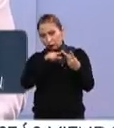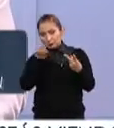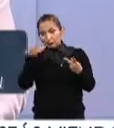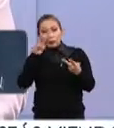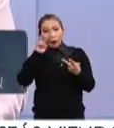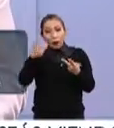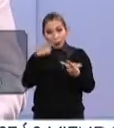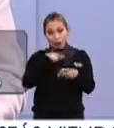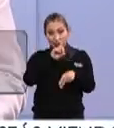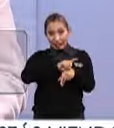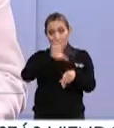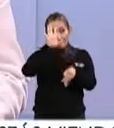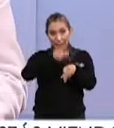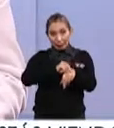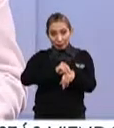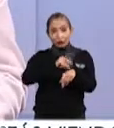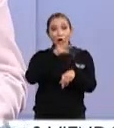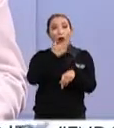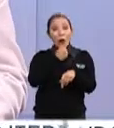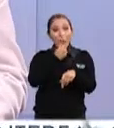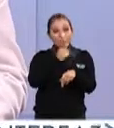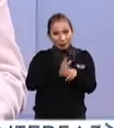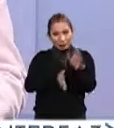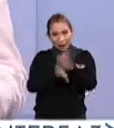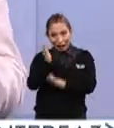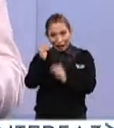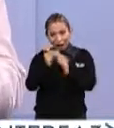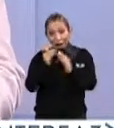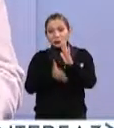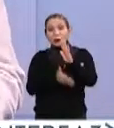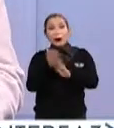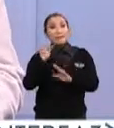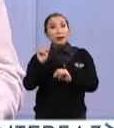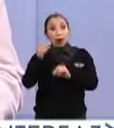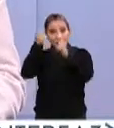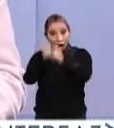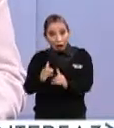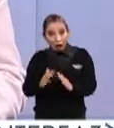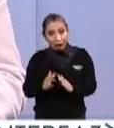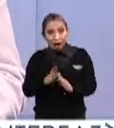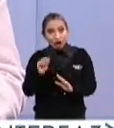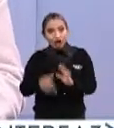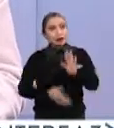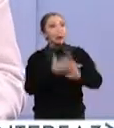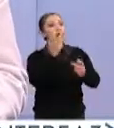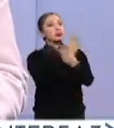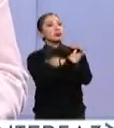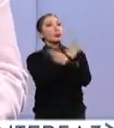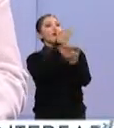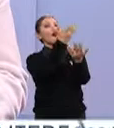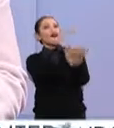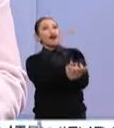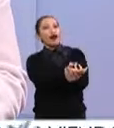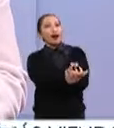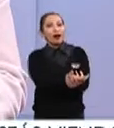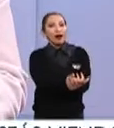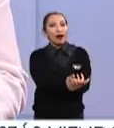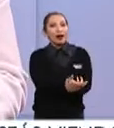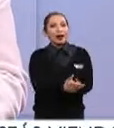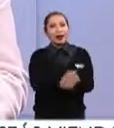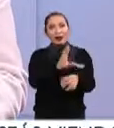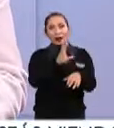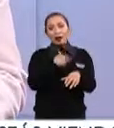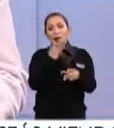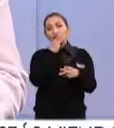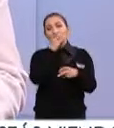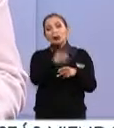durante los días de licencia por paternidad, los varones se iban, pero no a estar en casa. Se van de vacaciones. Exacto, y pedían sus días de